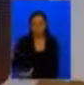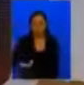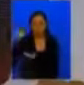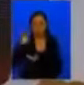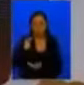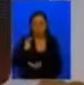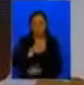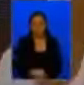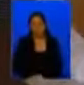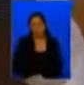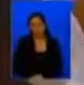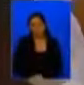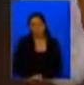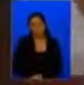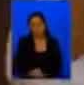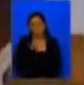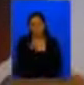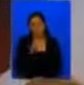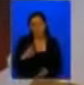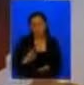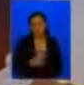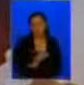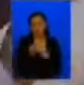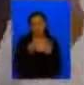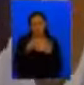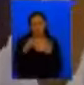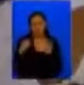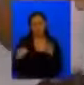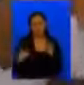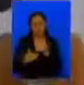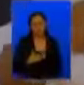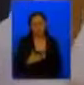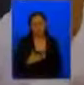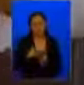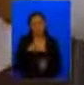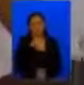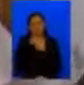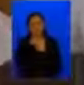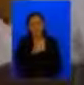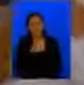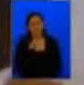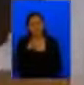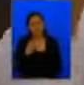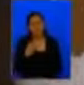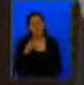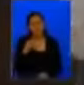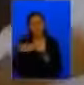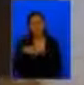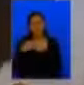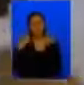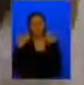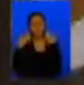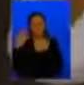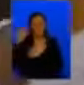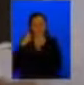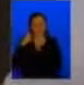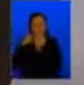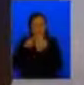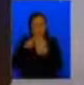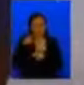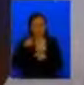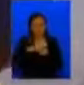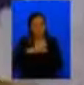esa intermediación. Ese tipo ganó 600.000 sucres y ese tipo era Guillermo Lasso y el banco era Banco Guayaquil. Revisen la historia. Eso es